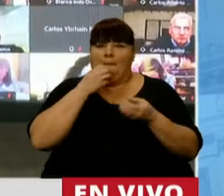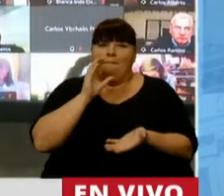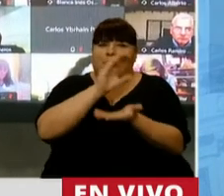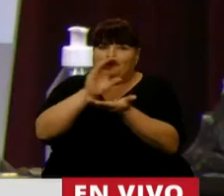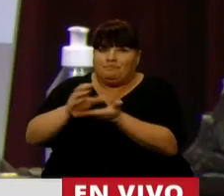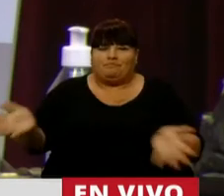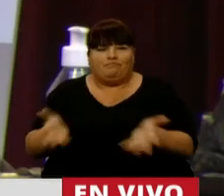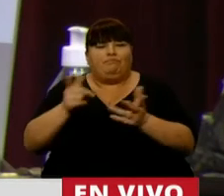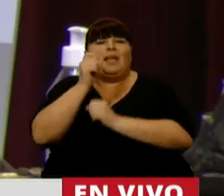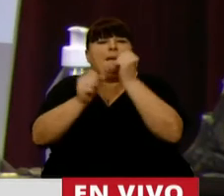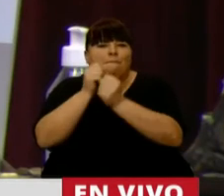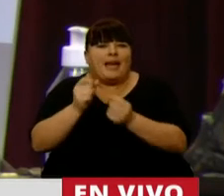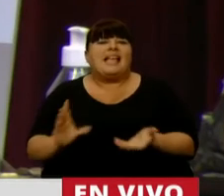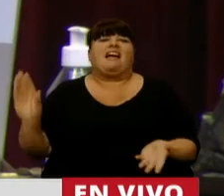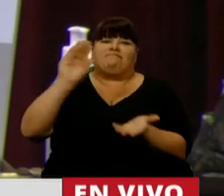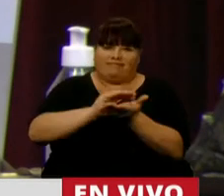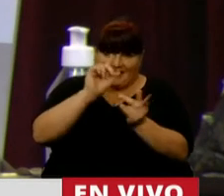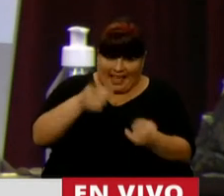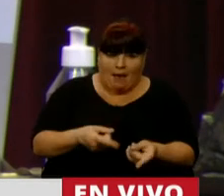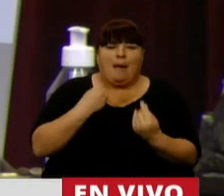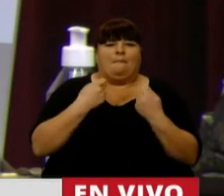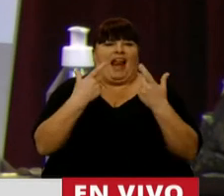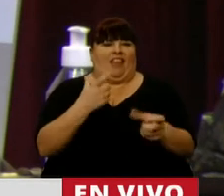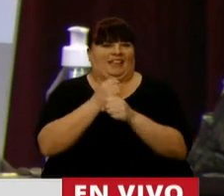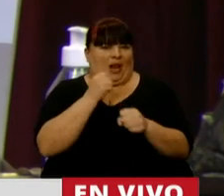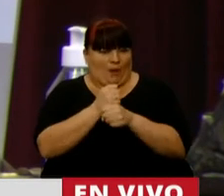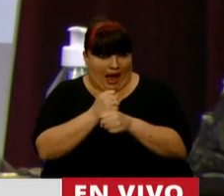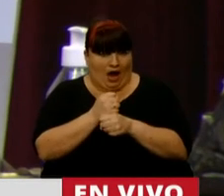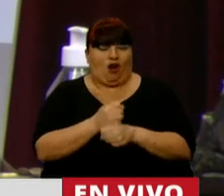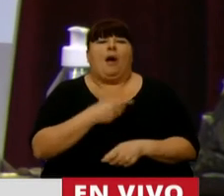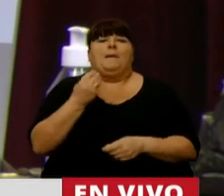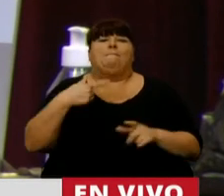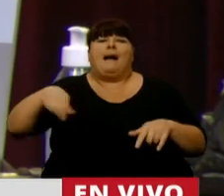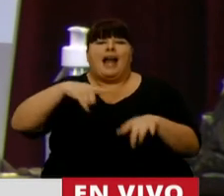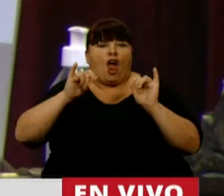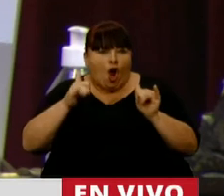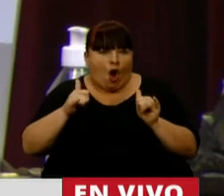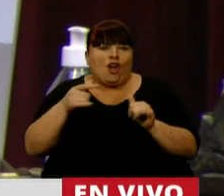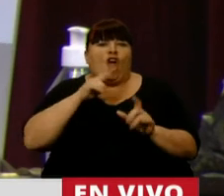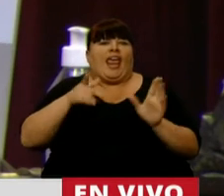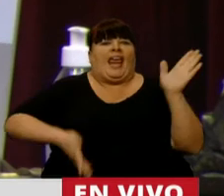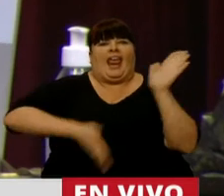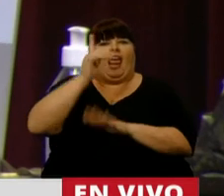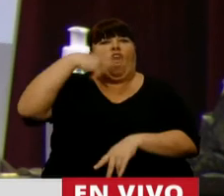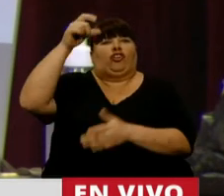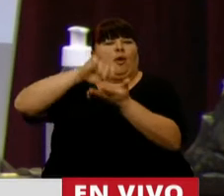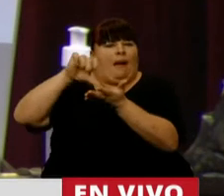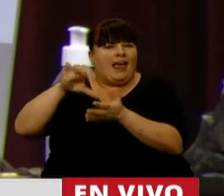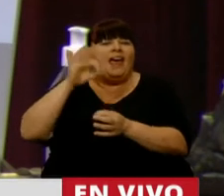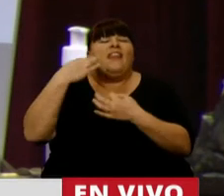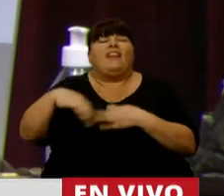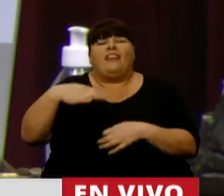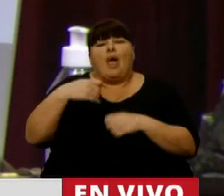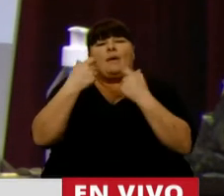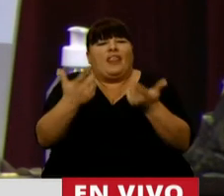para que las empresas puedan invertir, para que se genere empleo, para que nuestros jóvenes no se quieran ir. Debería